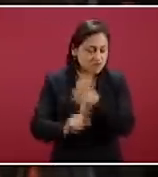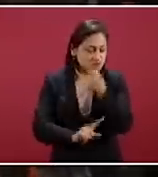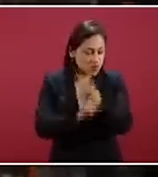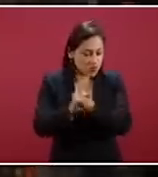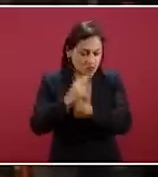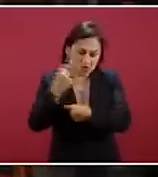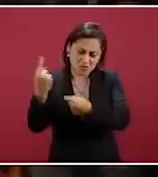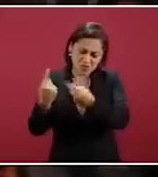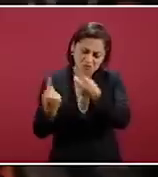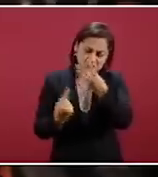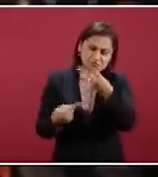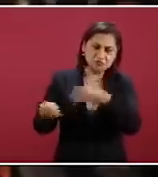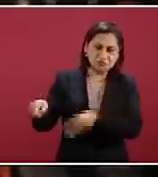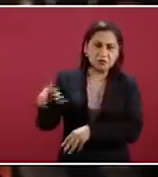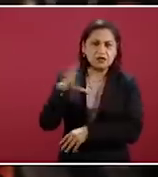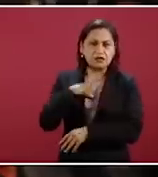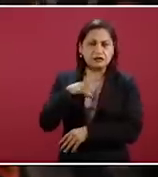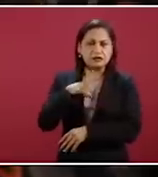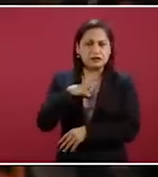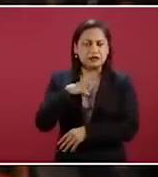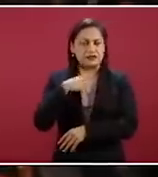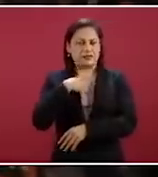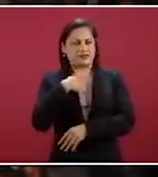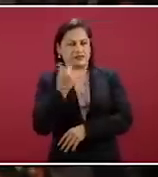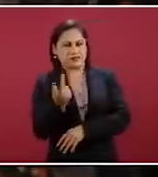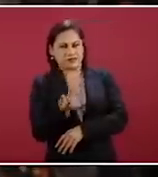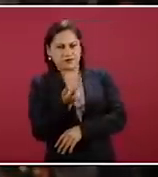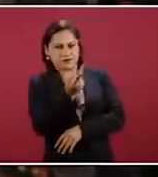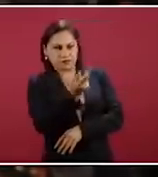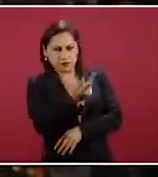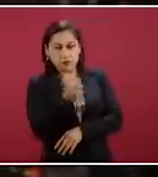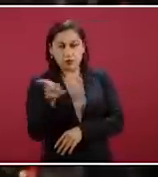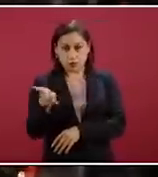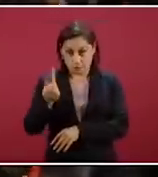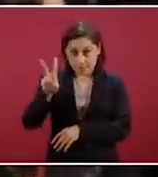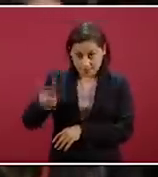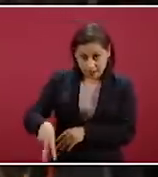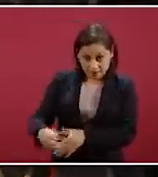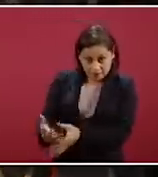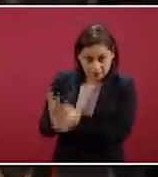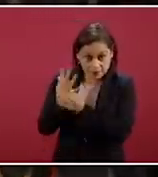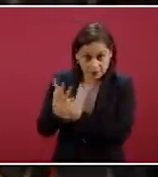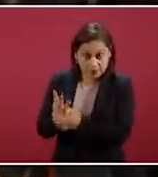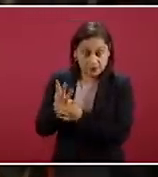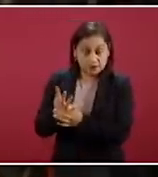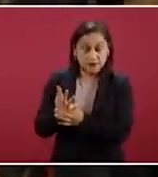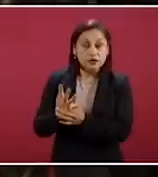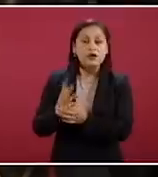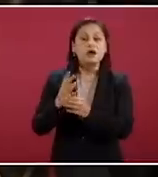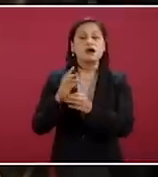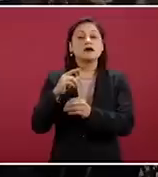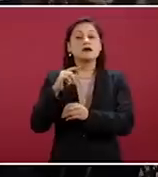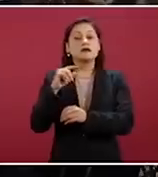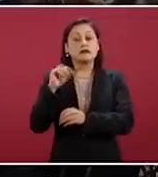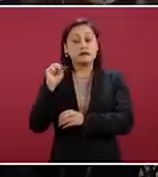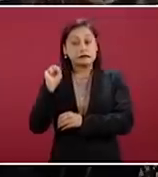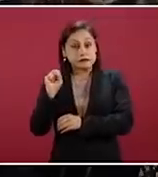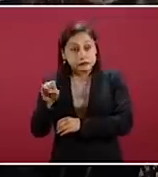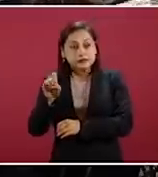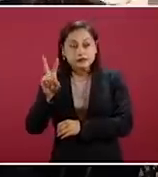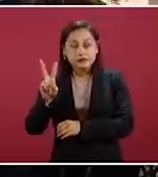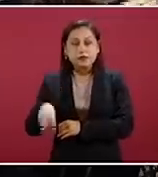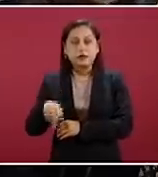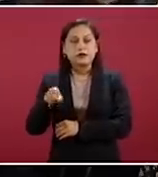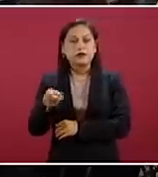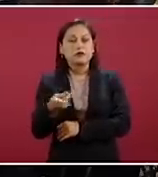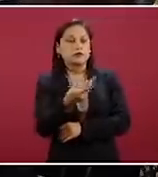¿qué va a hacer? ¿Es cierta esta información? Y si es cierta, ¿qué va a hacer el gobierno de